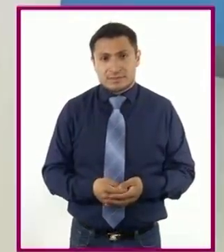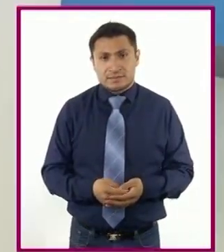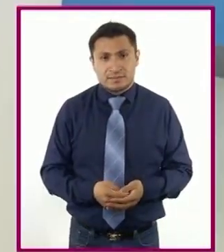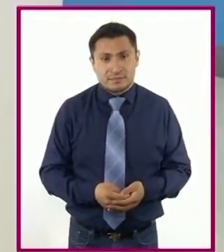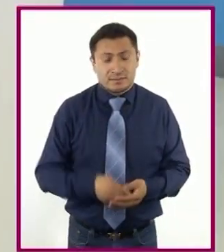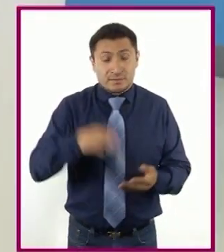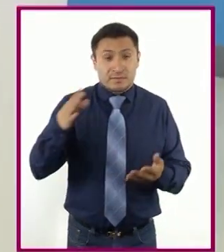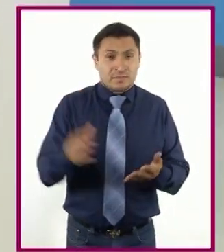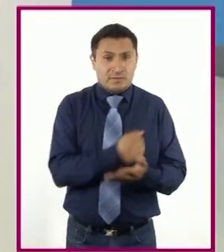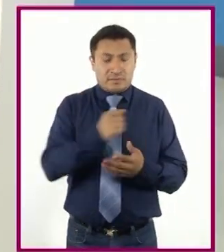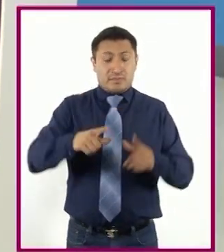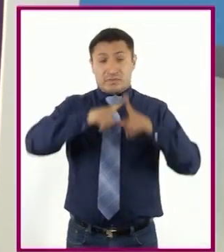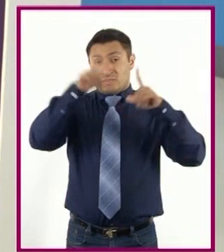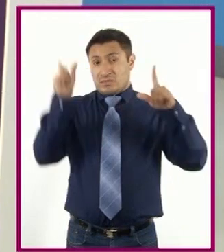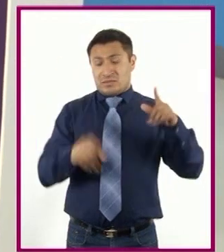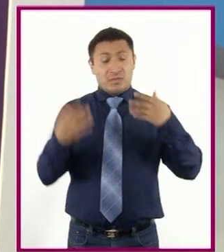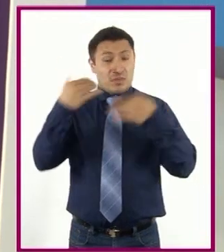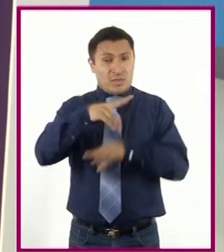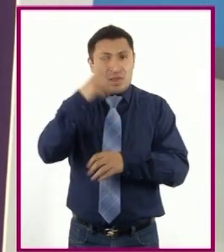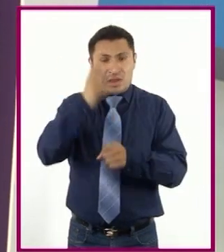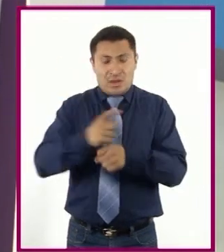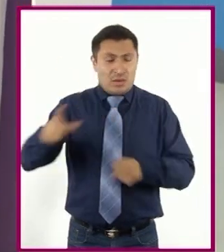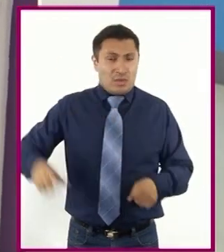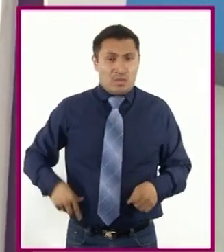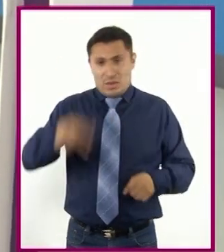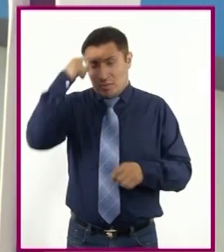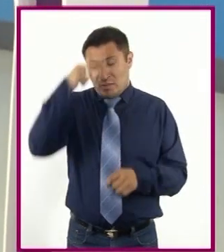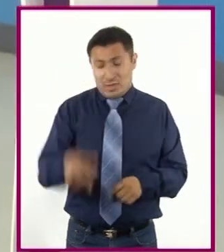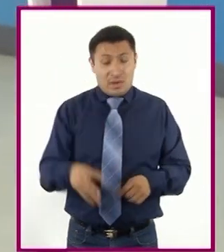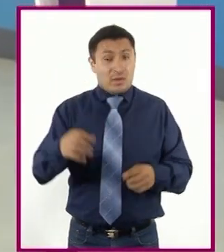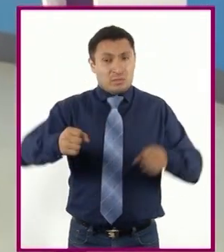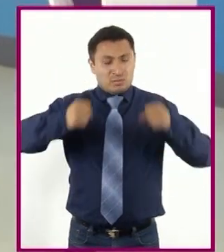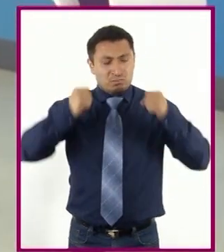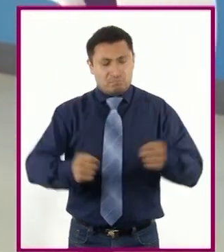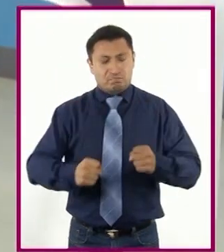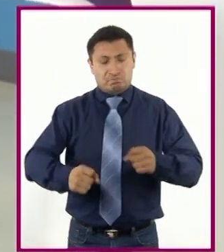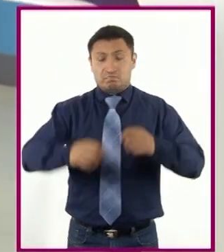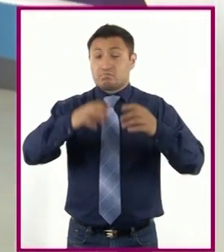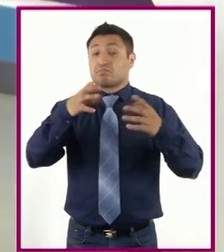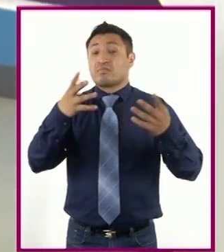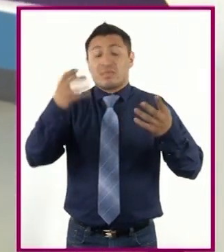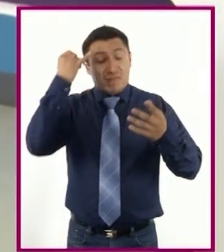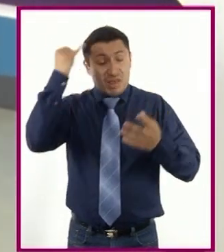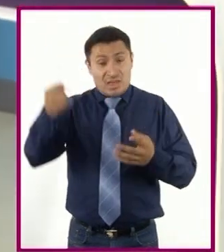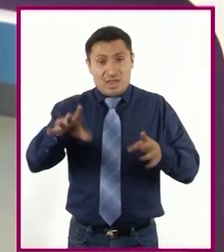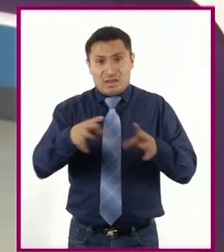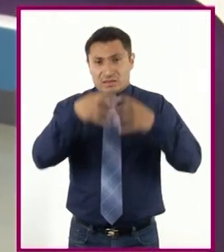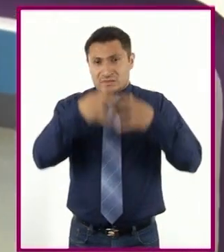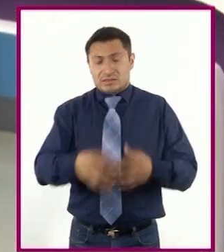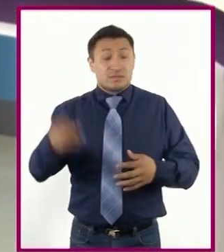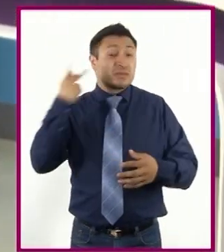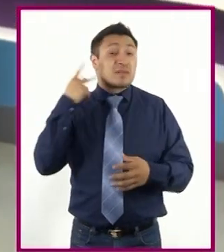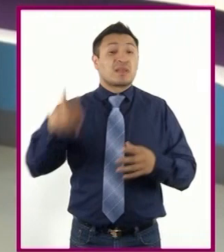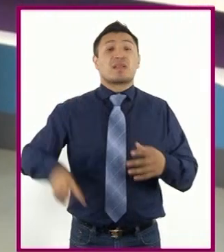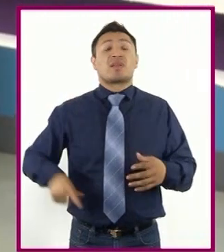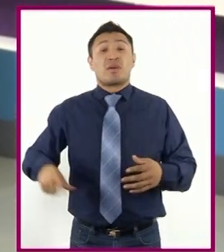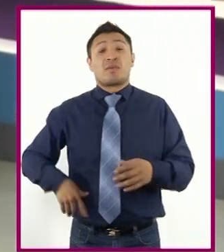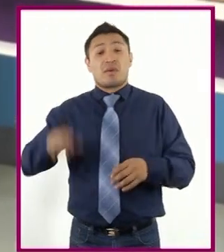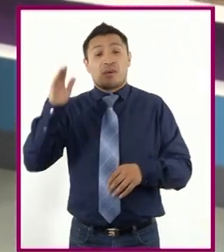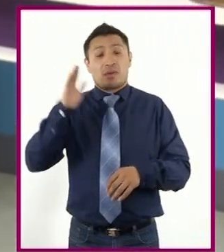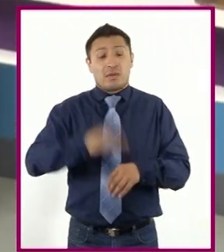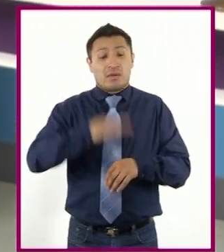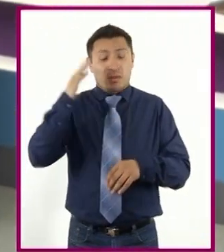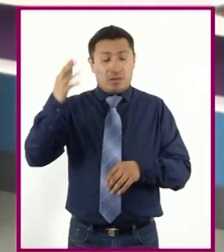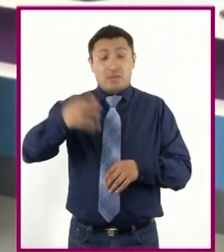El triunfo de la República sobre el Segundo Imperio Mexicano afianzó la convicción de que el sistema político de gobierno que más